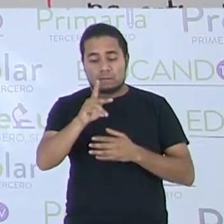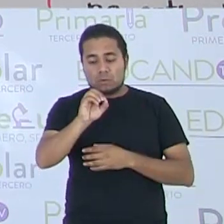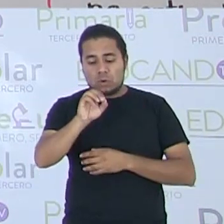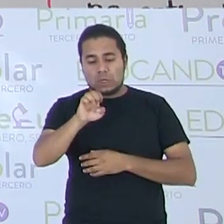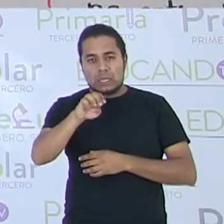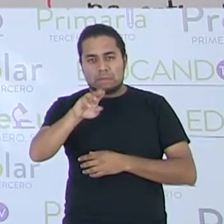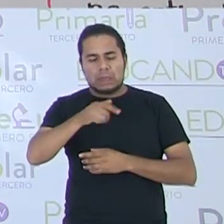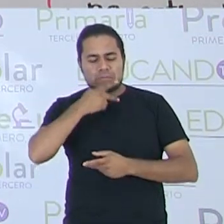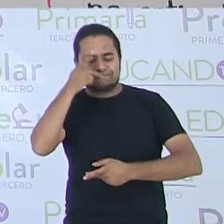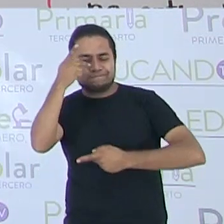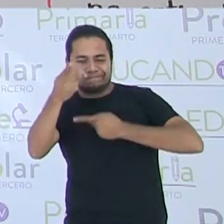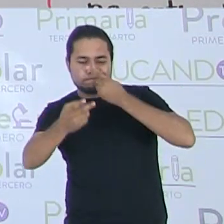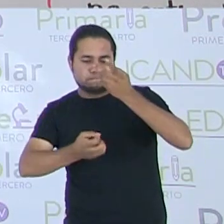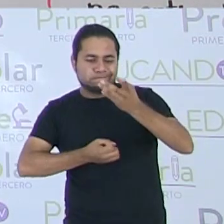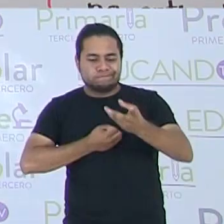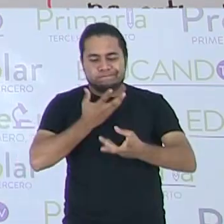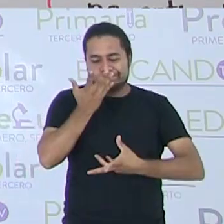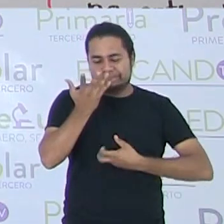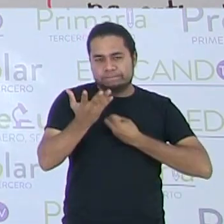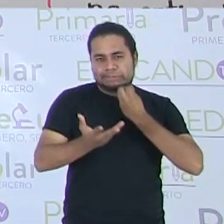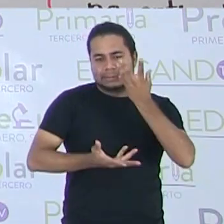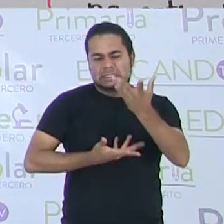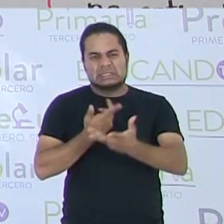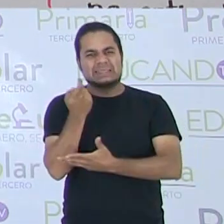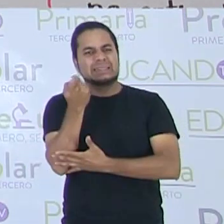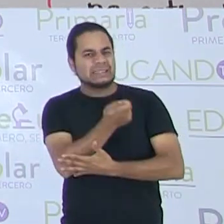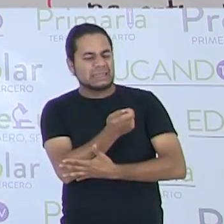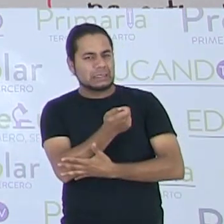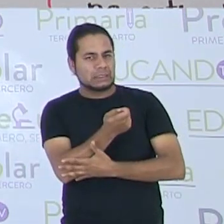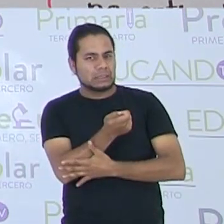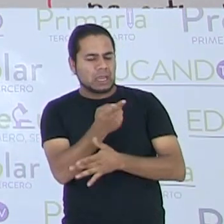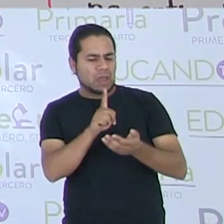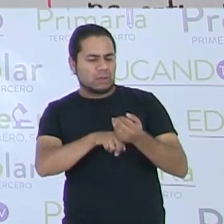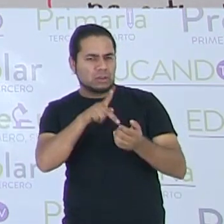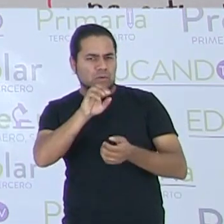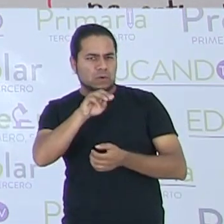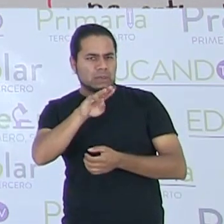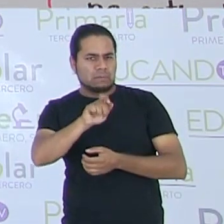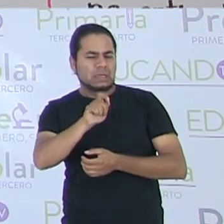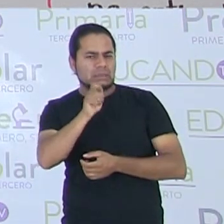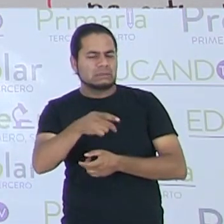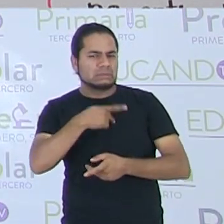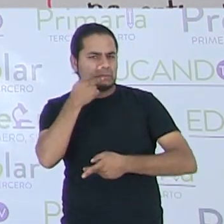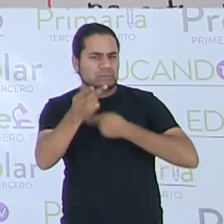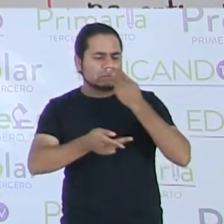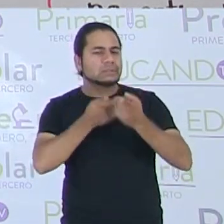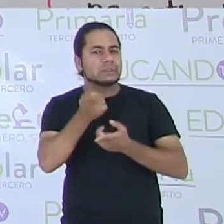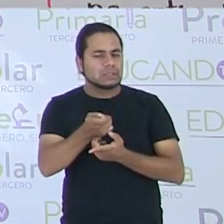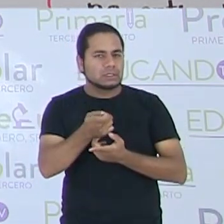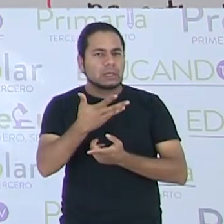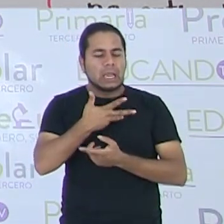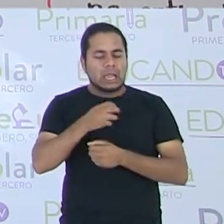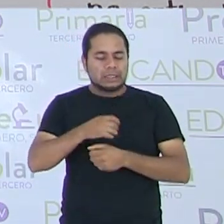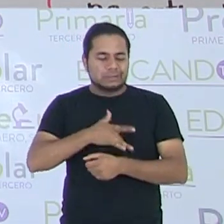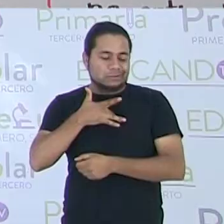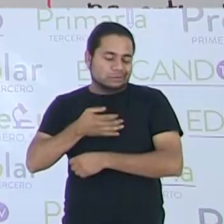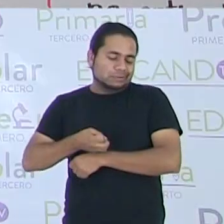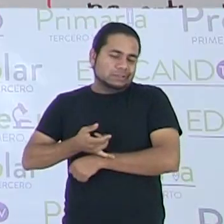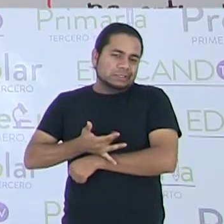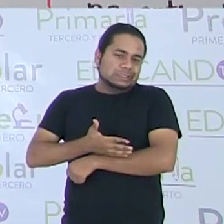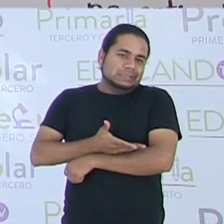lo que expresan? ¿Qué creen ustedes que expresa un poema? Un poema, niños, expresa